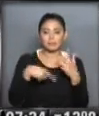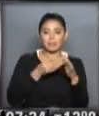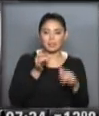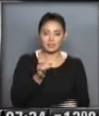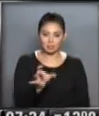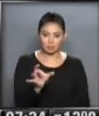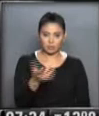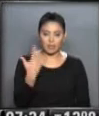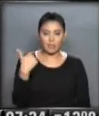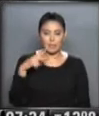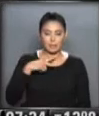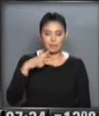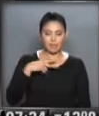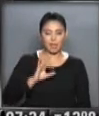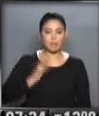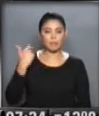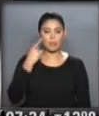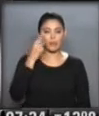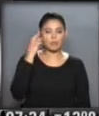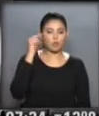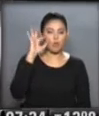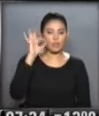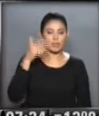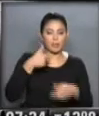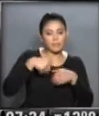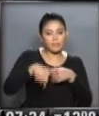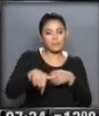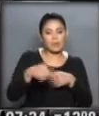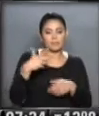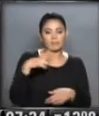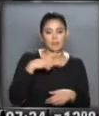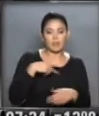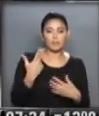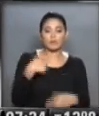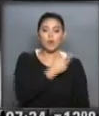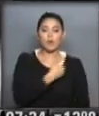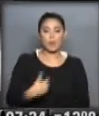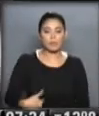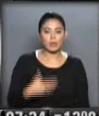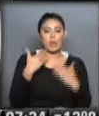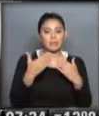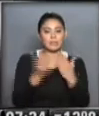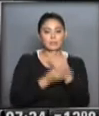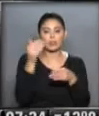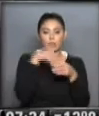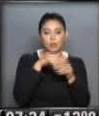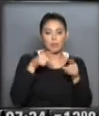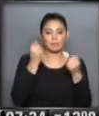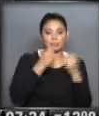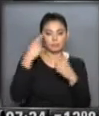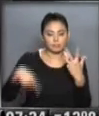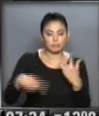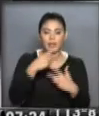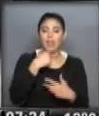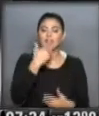a partir de su privatización en la década del 90. Por este motivo, el gobierno, a través del Ministerio del Interior y Transporte, decidió que quede bajo